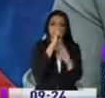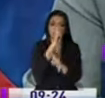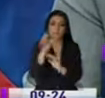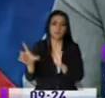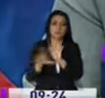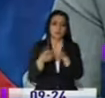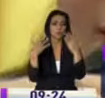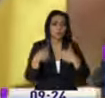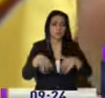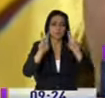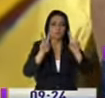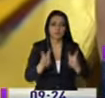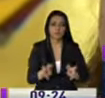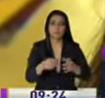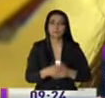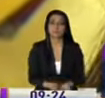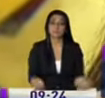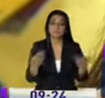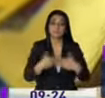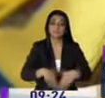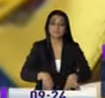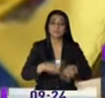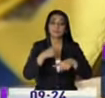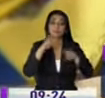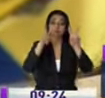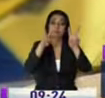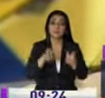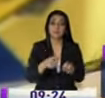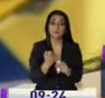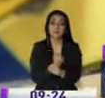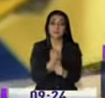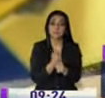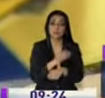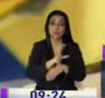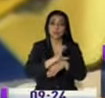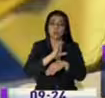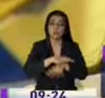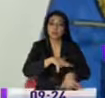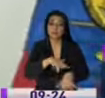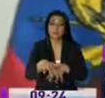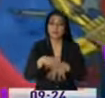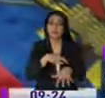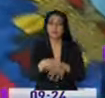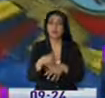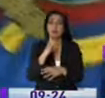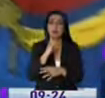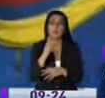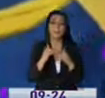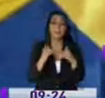ley en cualquier caso. Para finalizar, se refirió a la labor que el país estaría